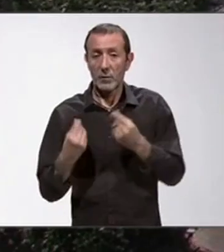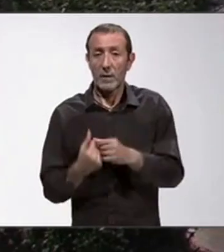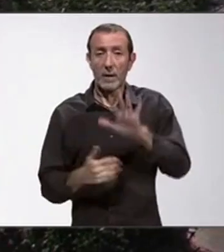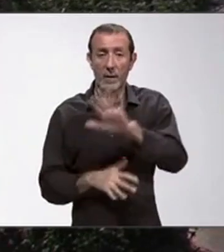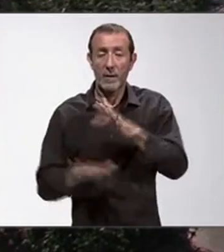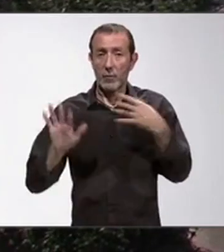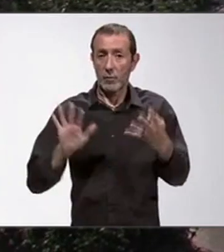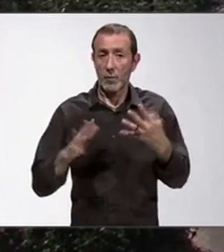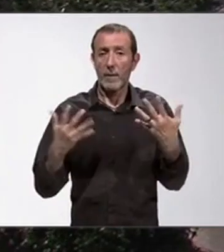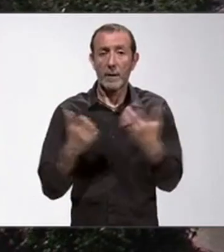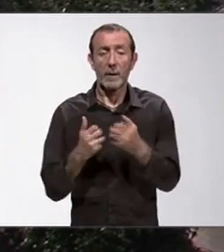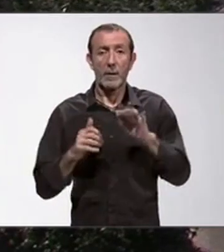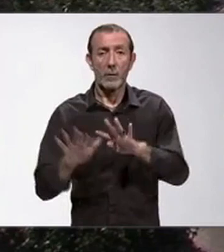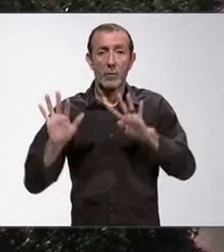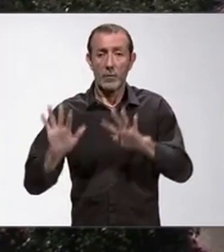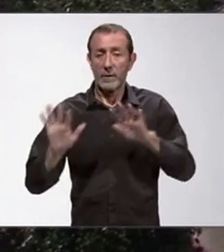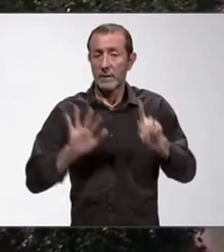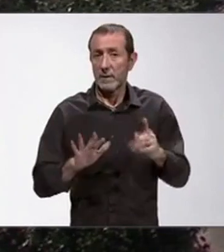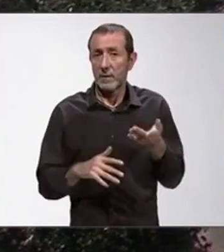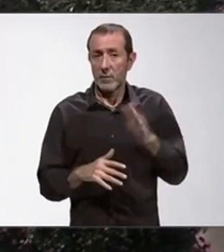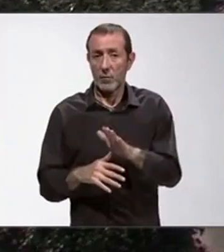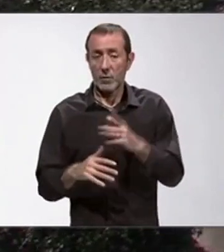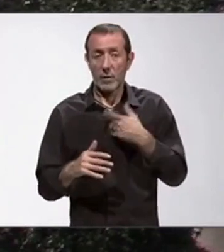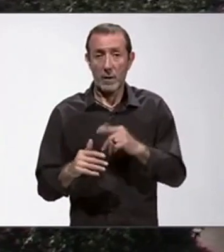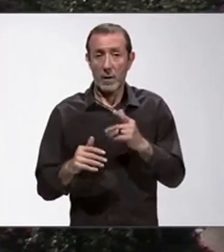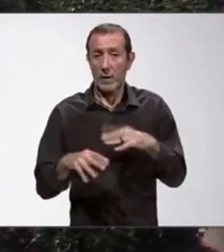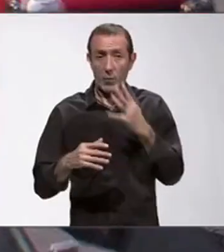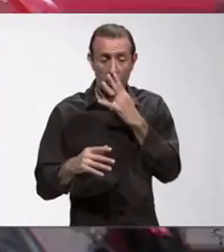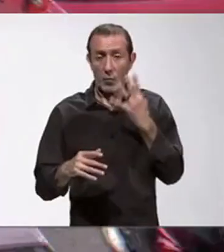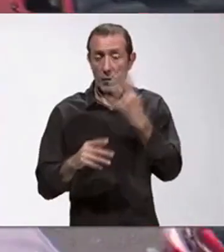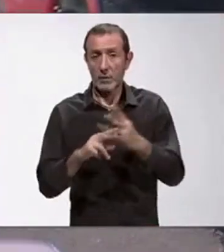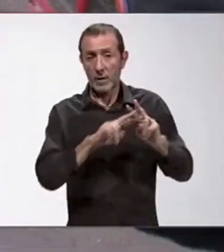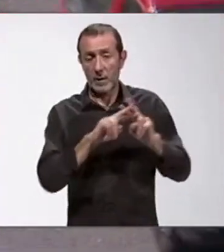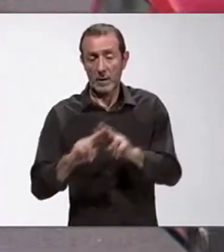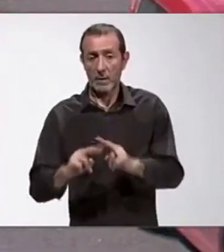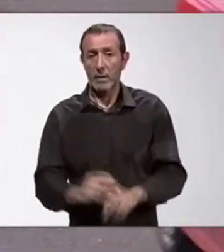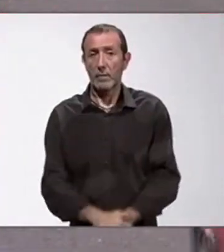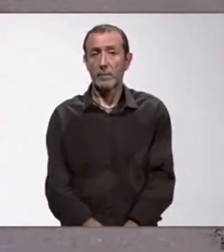59 siniestros y 96 fallecidos de los 4 años analizados.